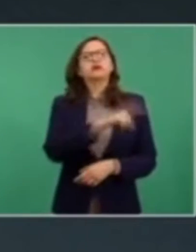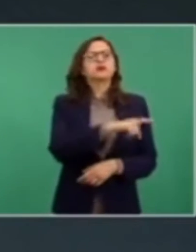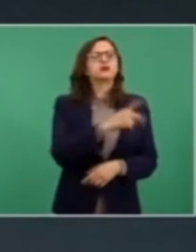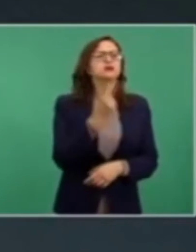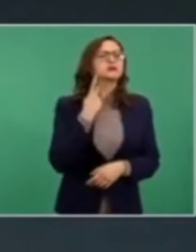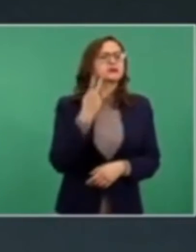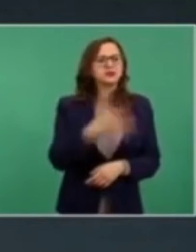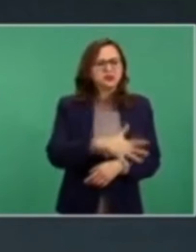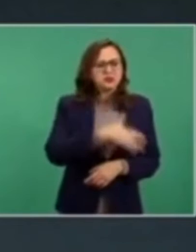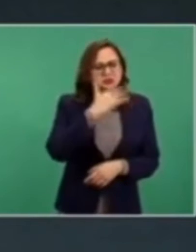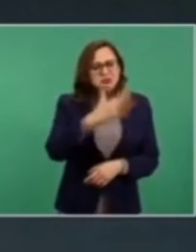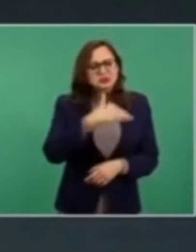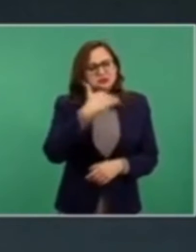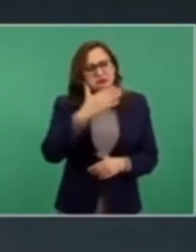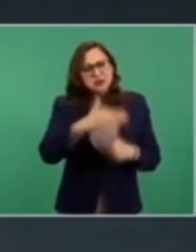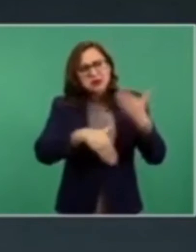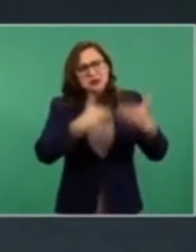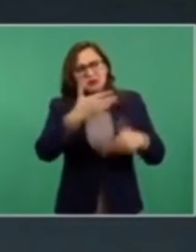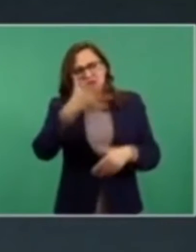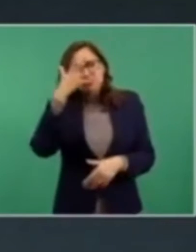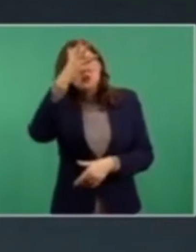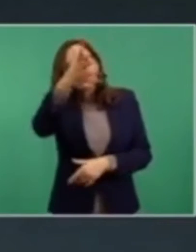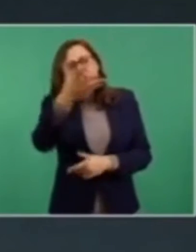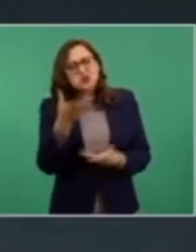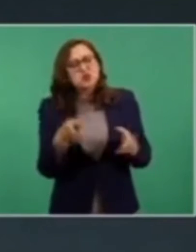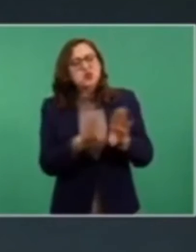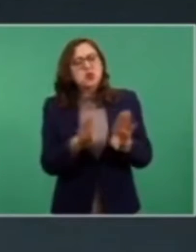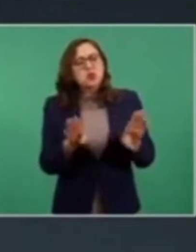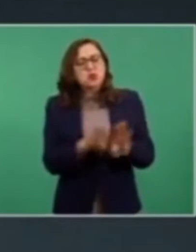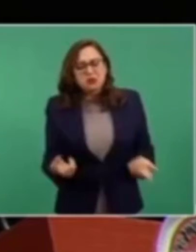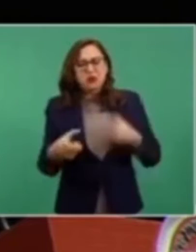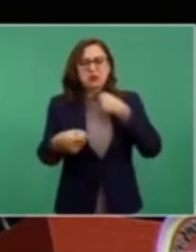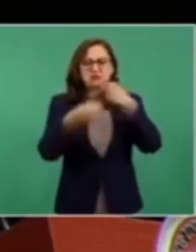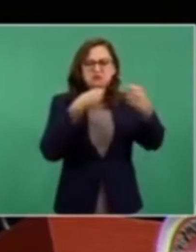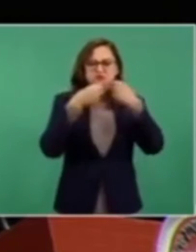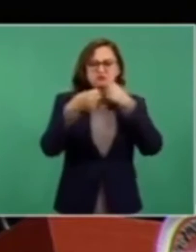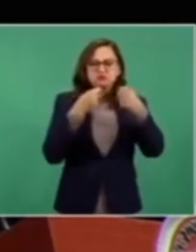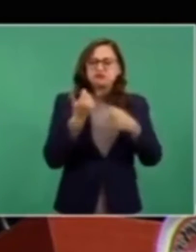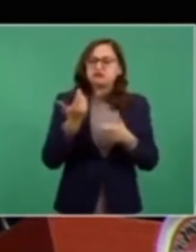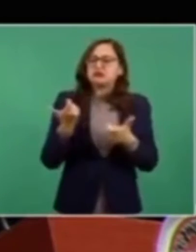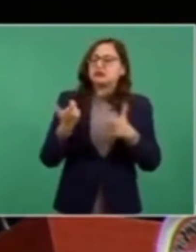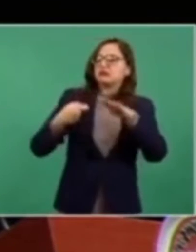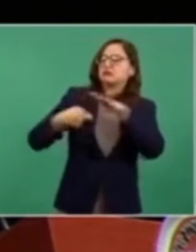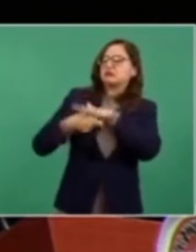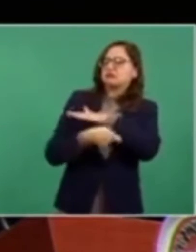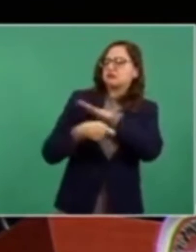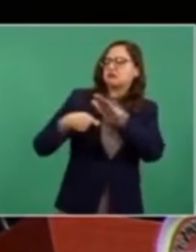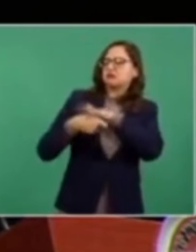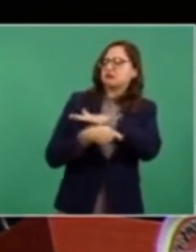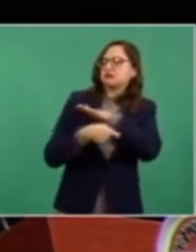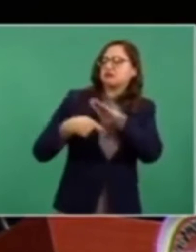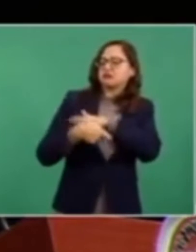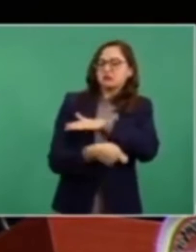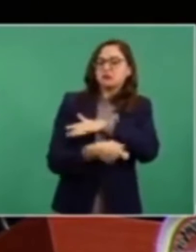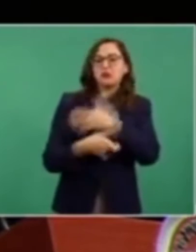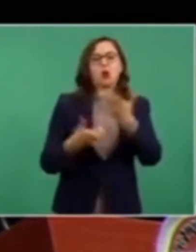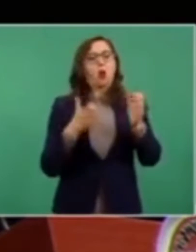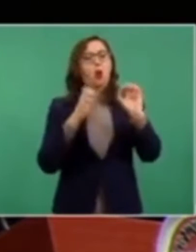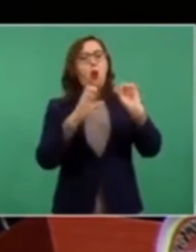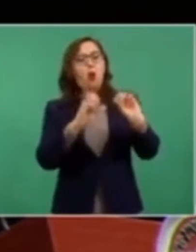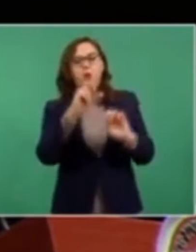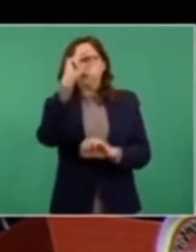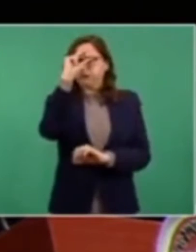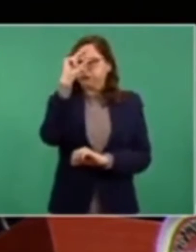corruptos, de la prensa que se vende o se alquila, de intelectuales convenencieros y